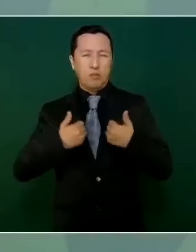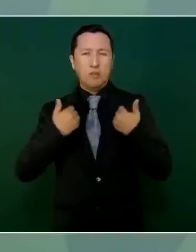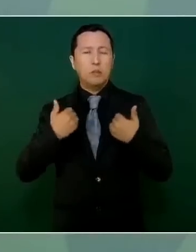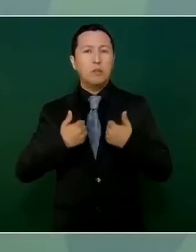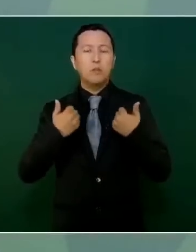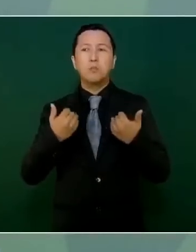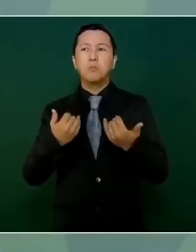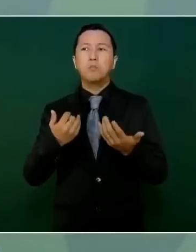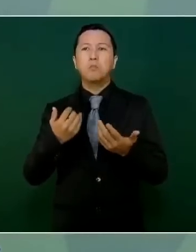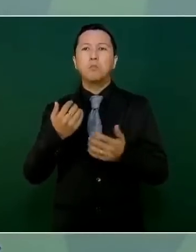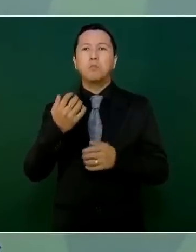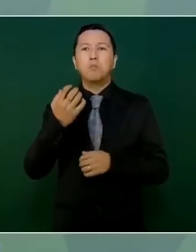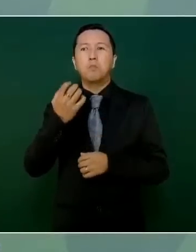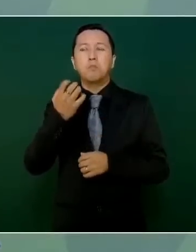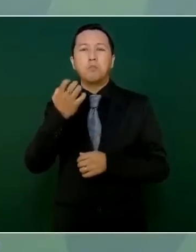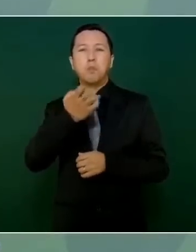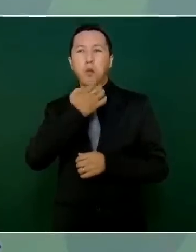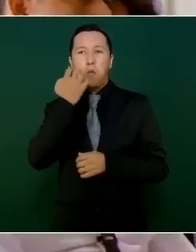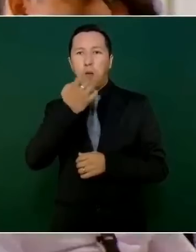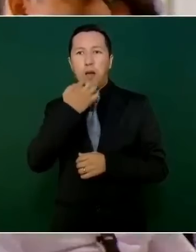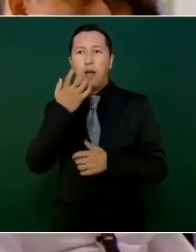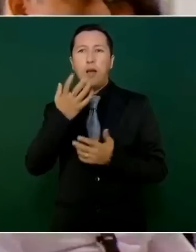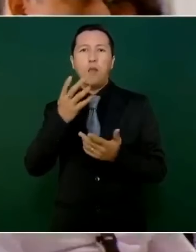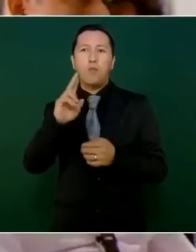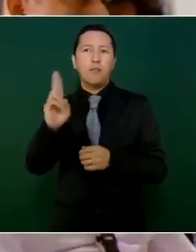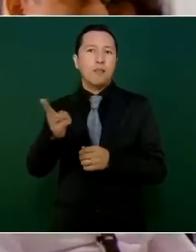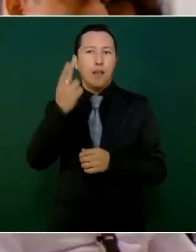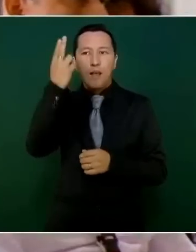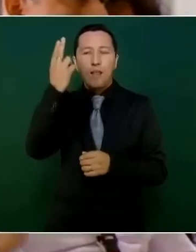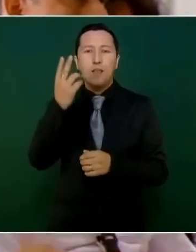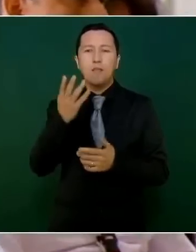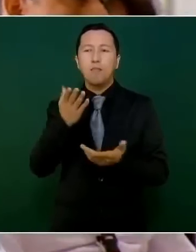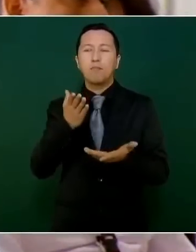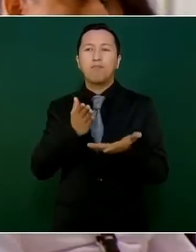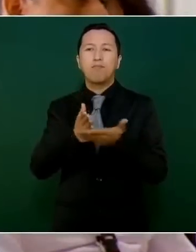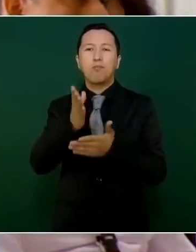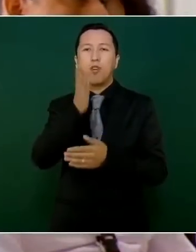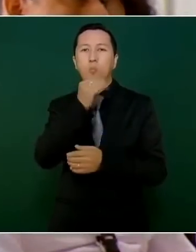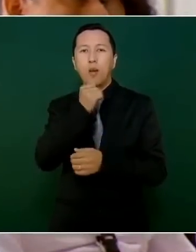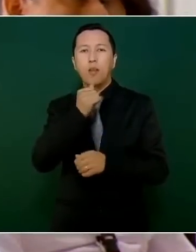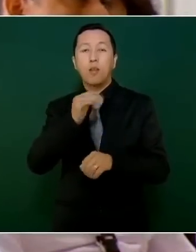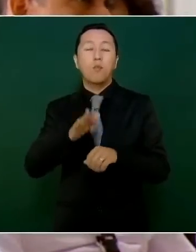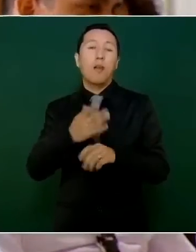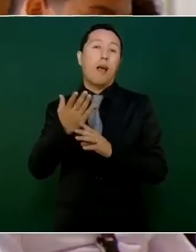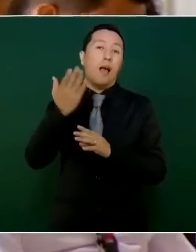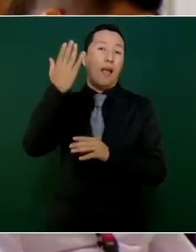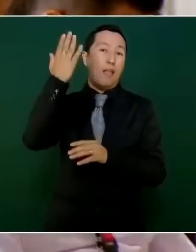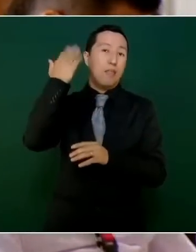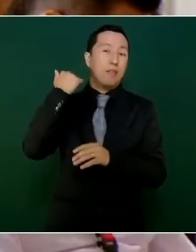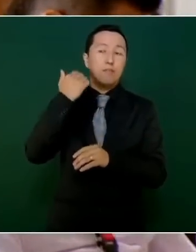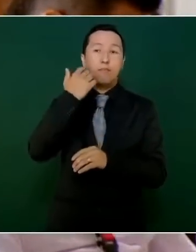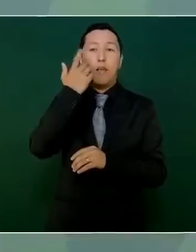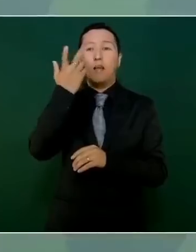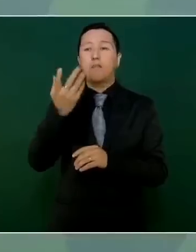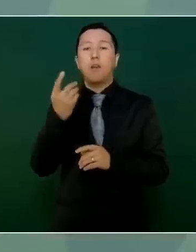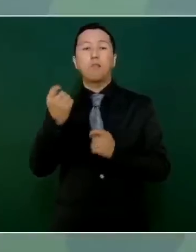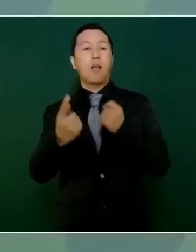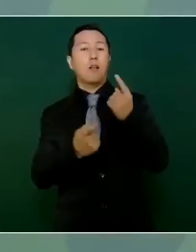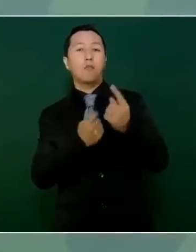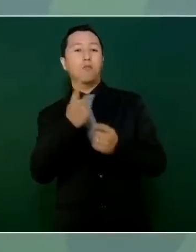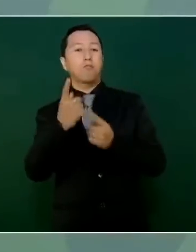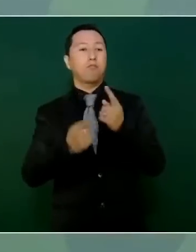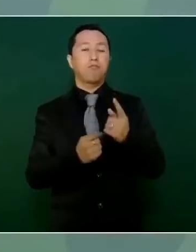públicas y rechazarlos porque querían privatizar la educación y usaban eso